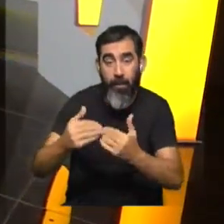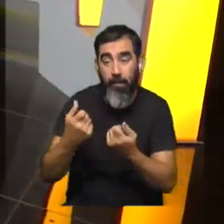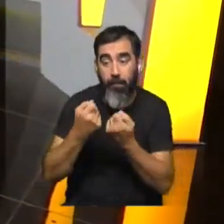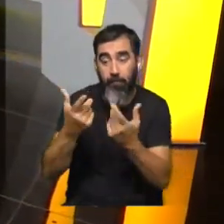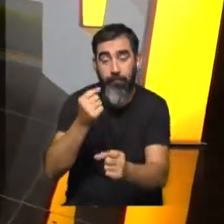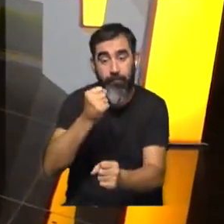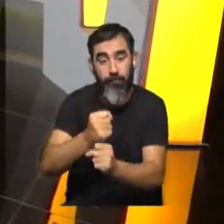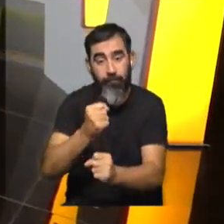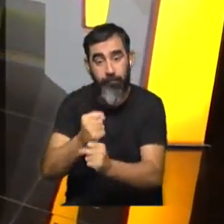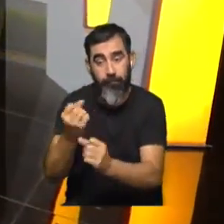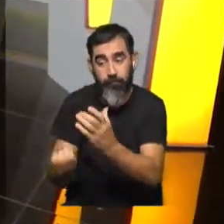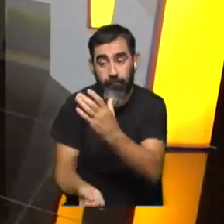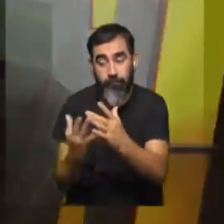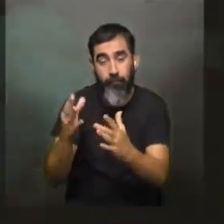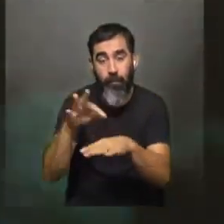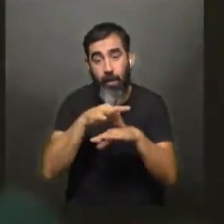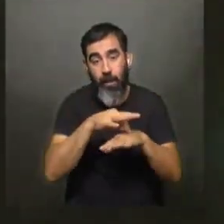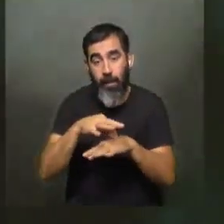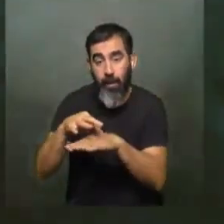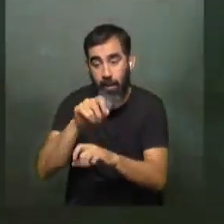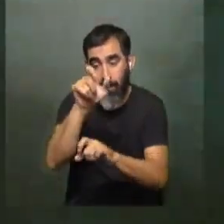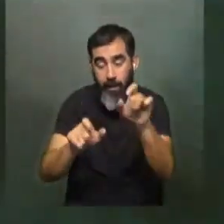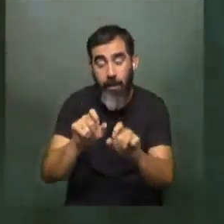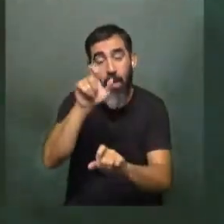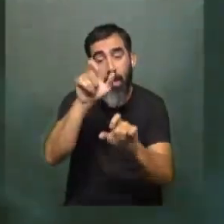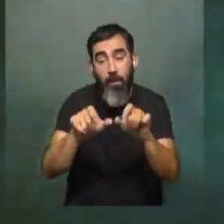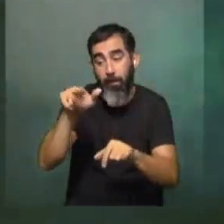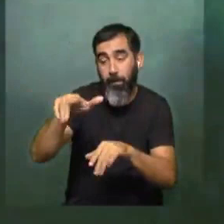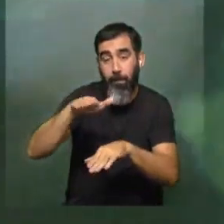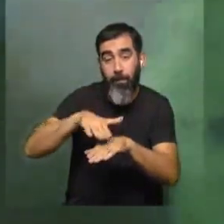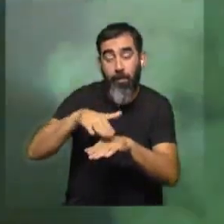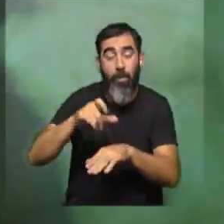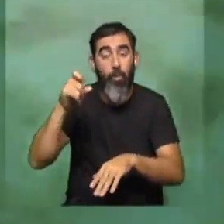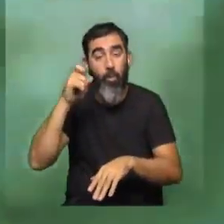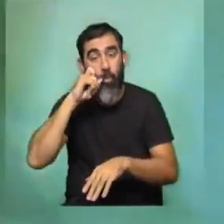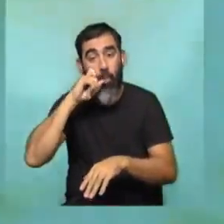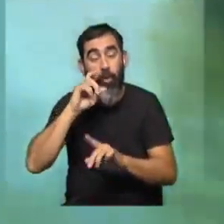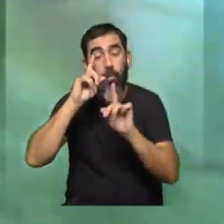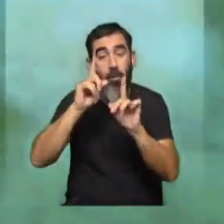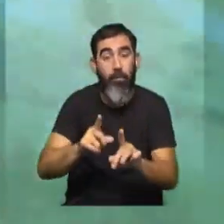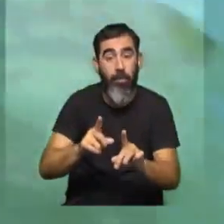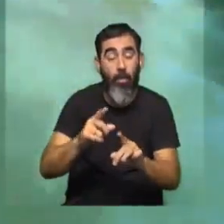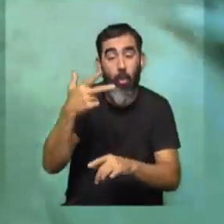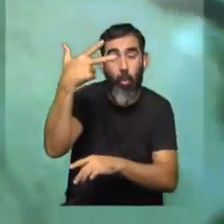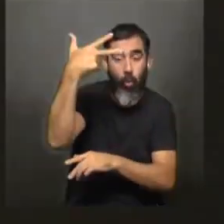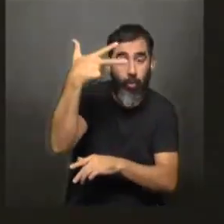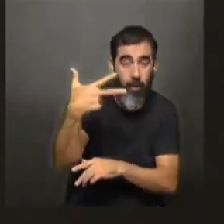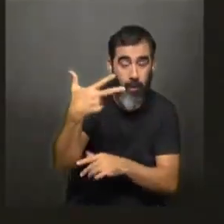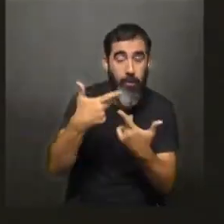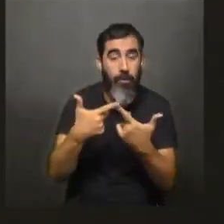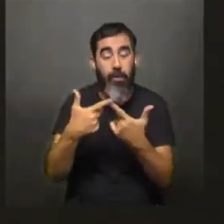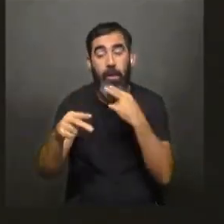trabajo no solo a los guías o a la gente que se encarga del sector turismo, sino a los hoteles, a